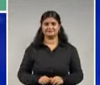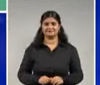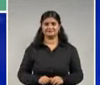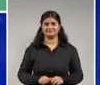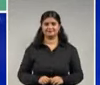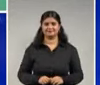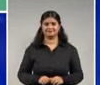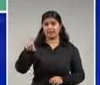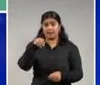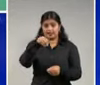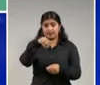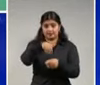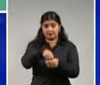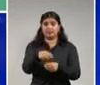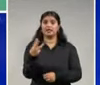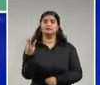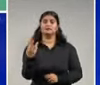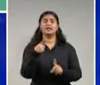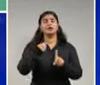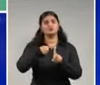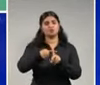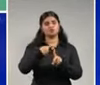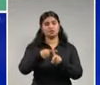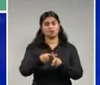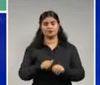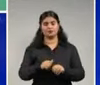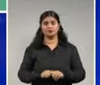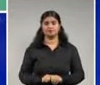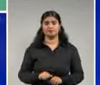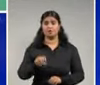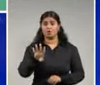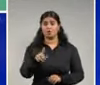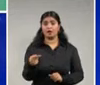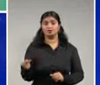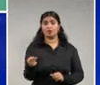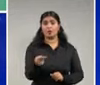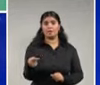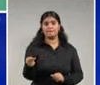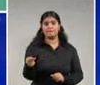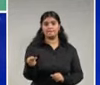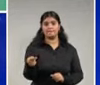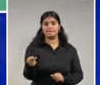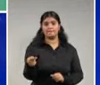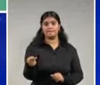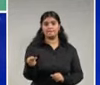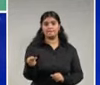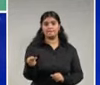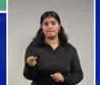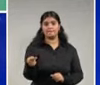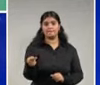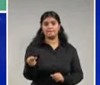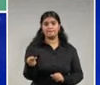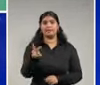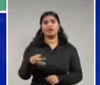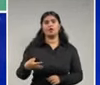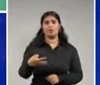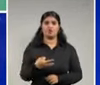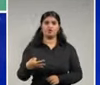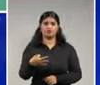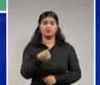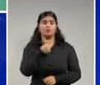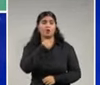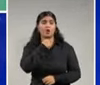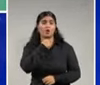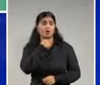Clara, 3 casos positivos, 4 menos en relación con el día anterior y con una transmisión en 3 de sus 13 municipios.